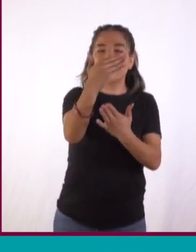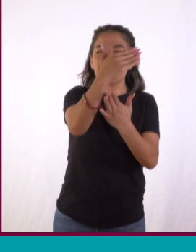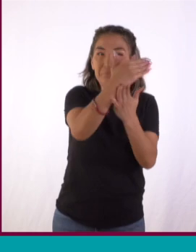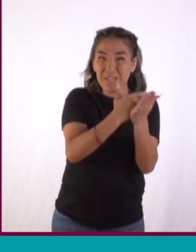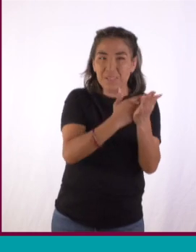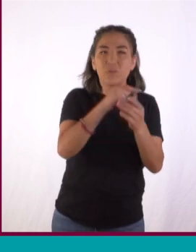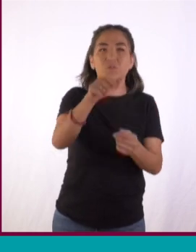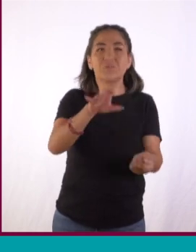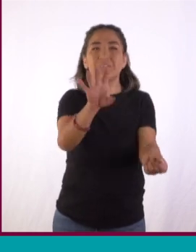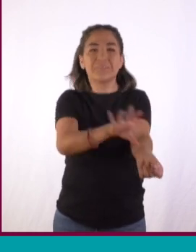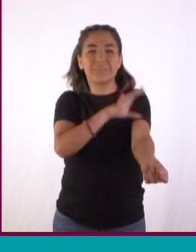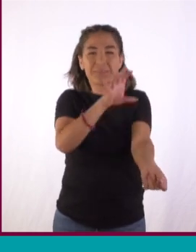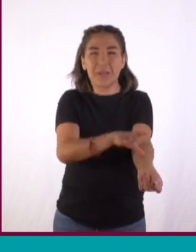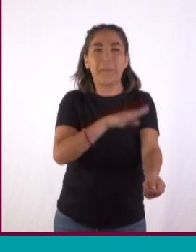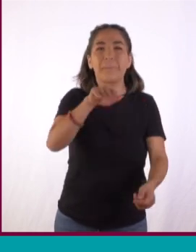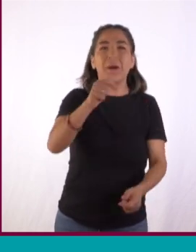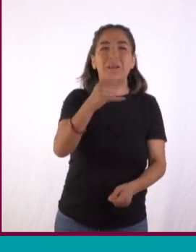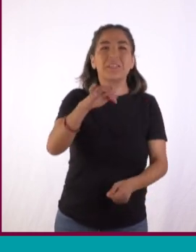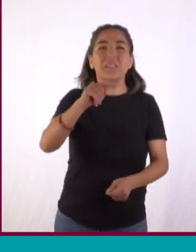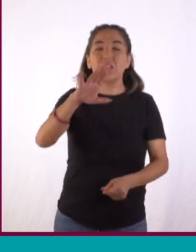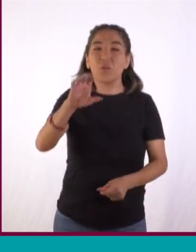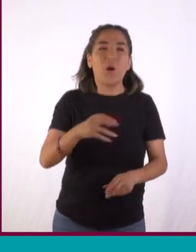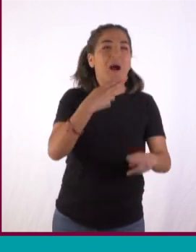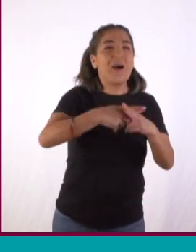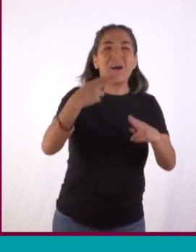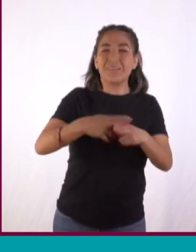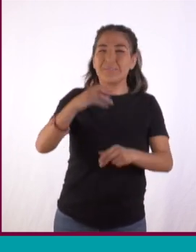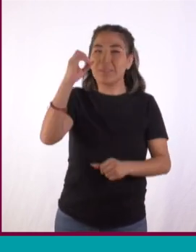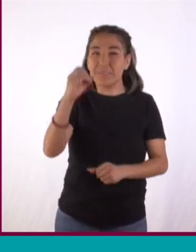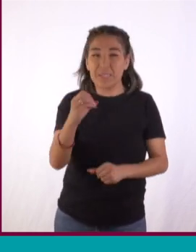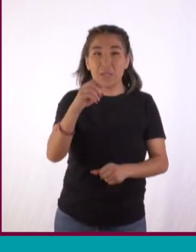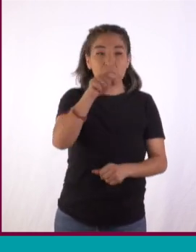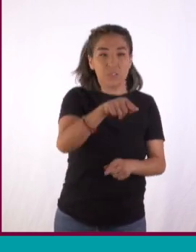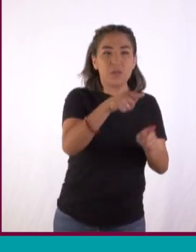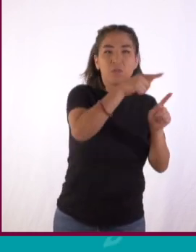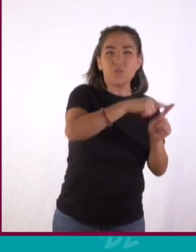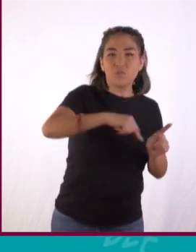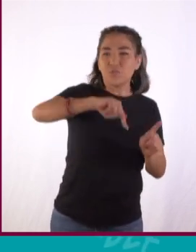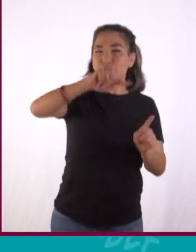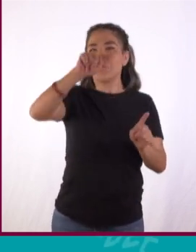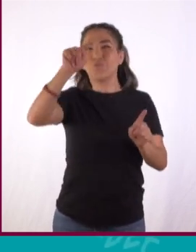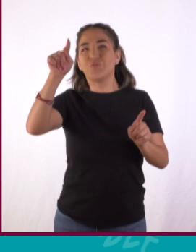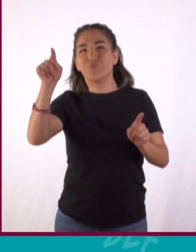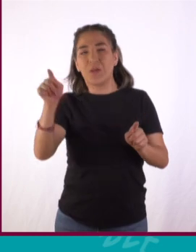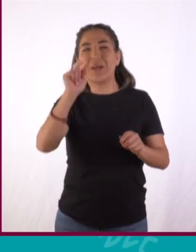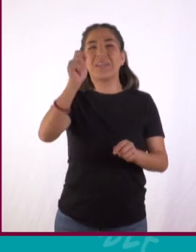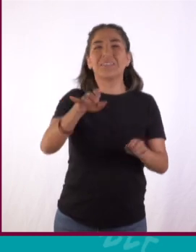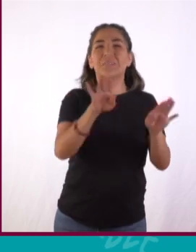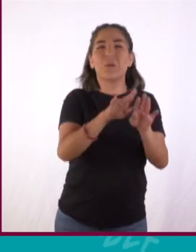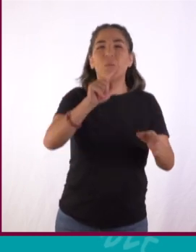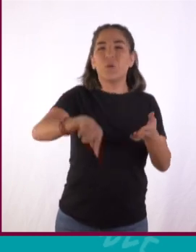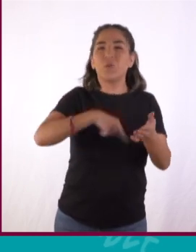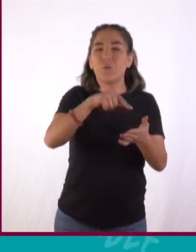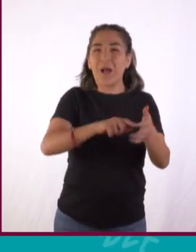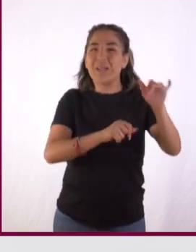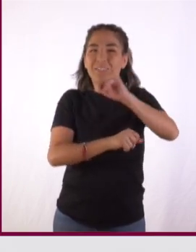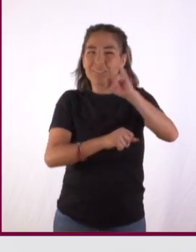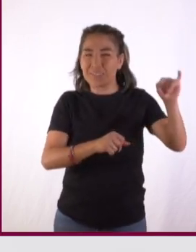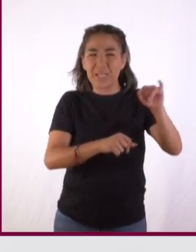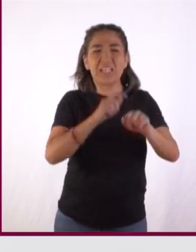cuando se reduce el campo magnético hasta hacerlo cero y que hace que la curva se desplace hacia la